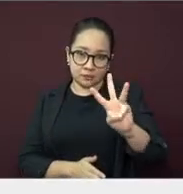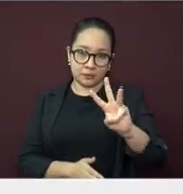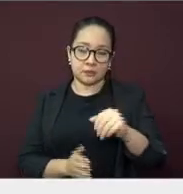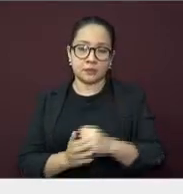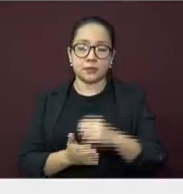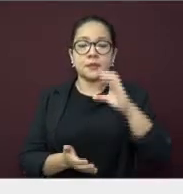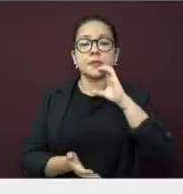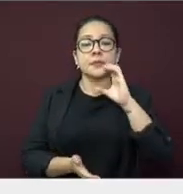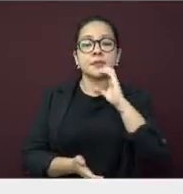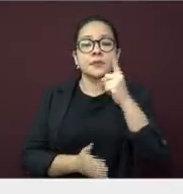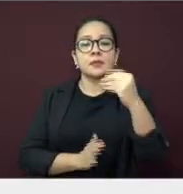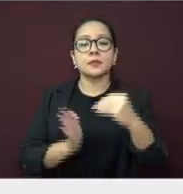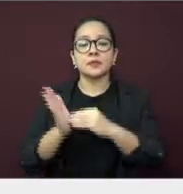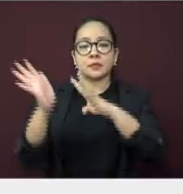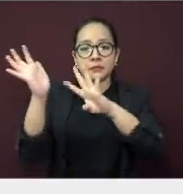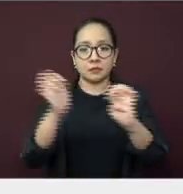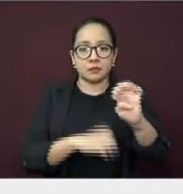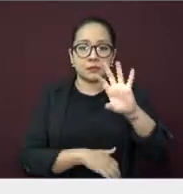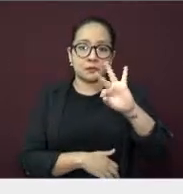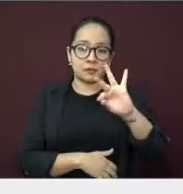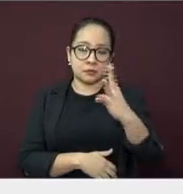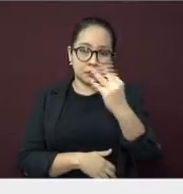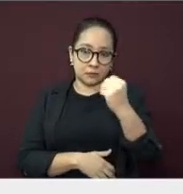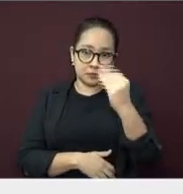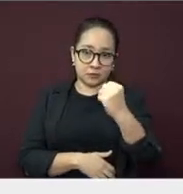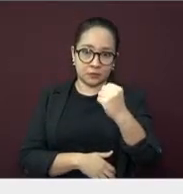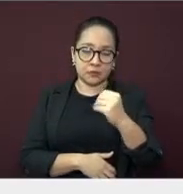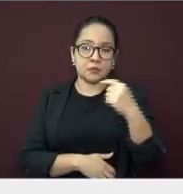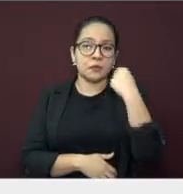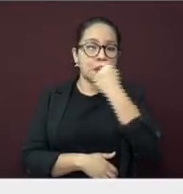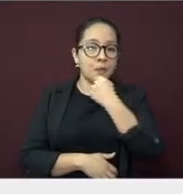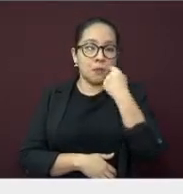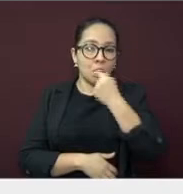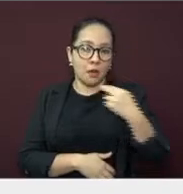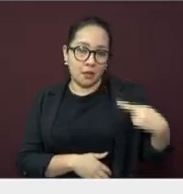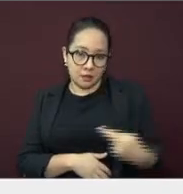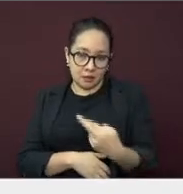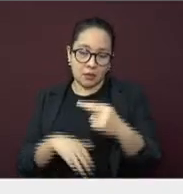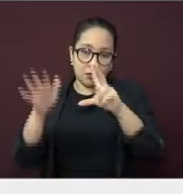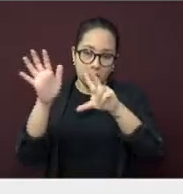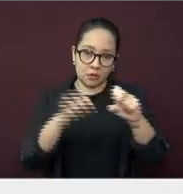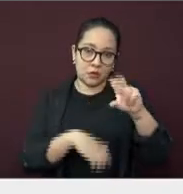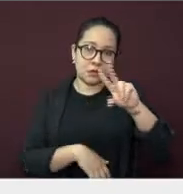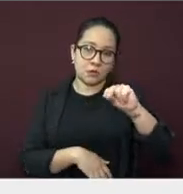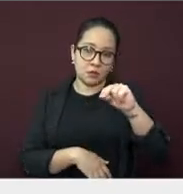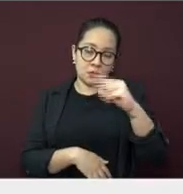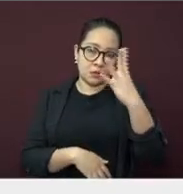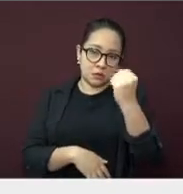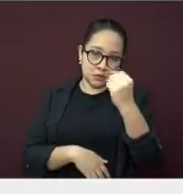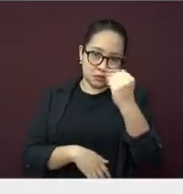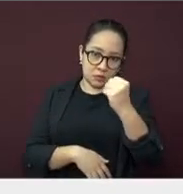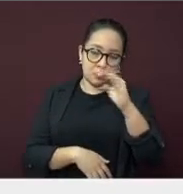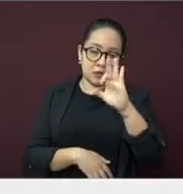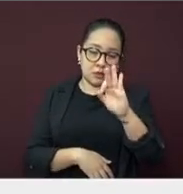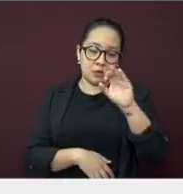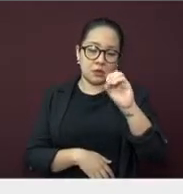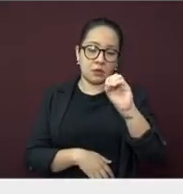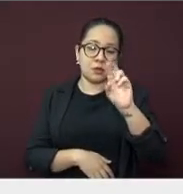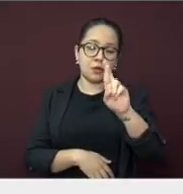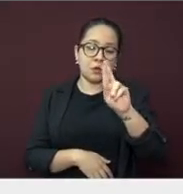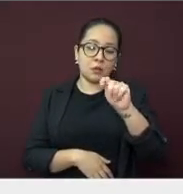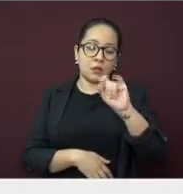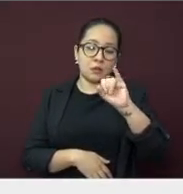córdoba con 1940 y 9 y boca del río 889 fortín acumula